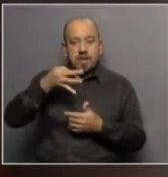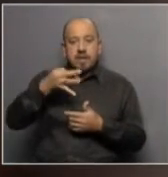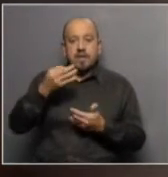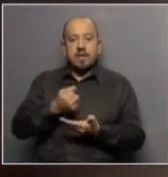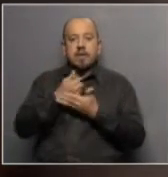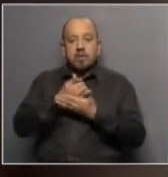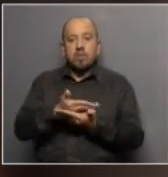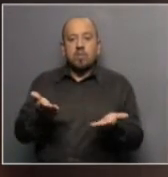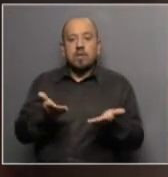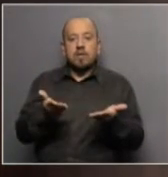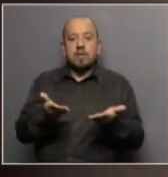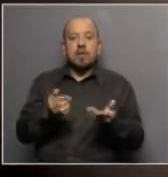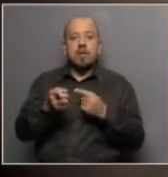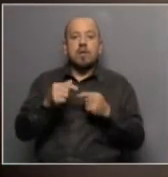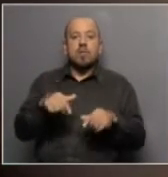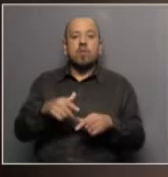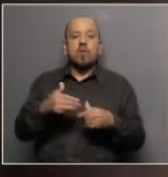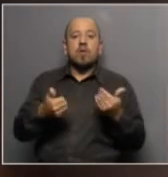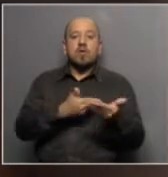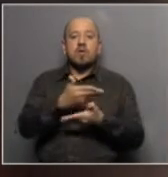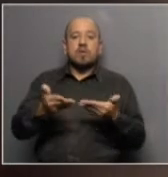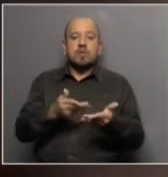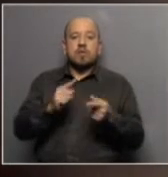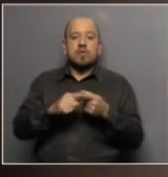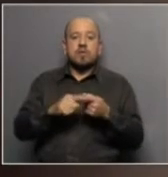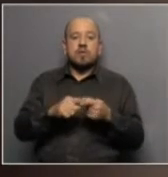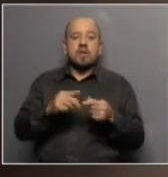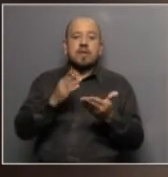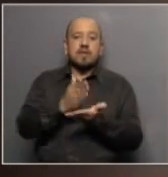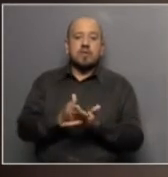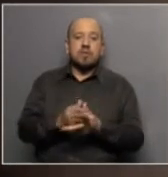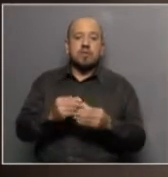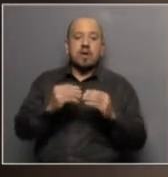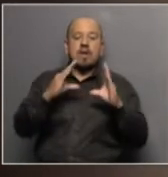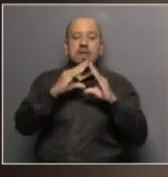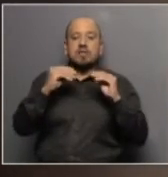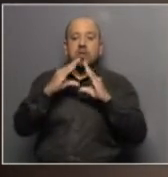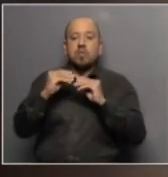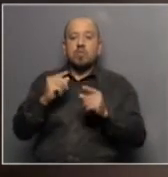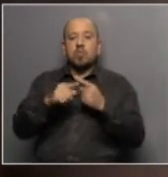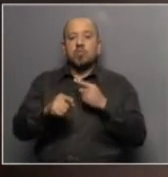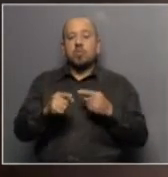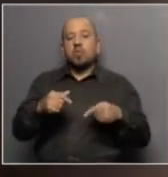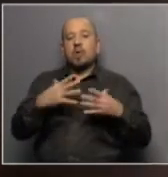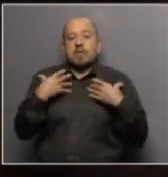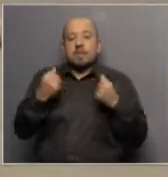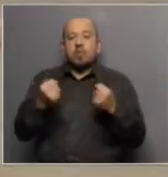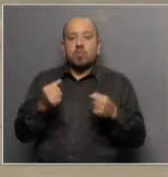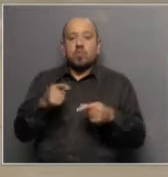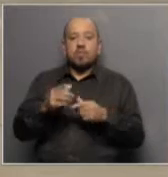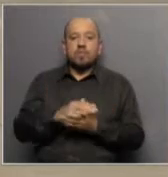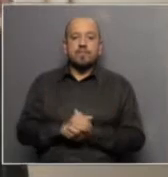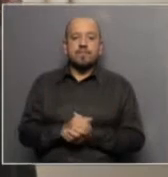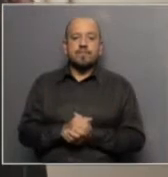demuestra cuán vital es y cuán relacionado está a otros derechos, al derecho a la salud, al derecho al poder aislarse, al poder estar en seguridad.